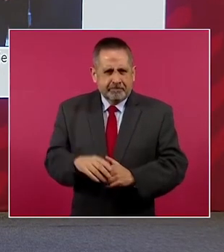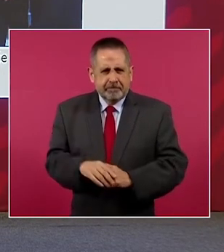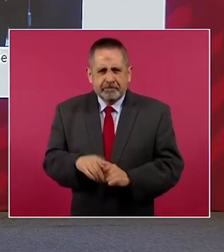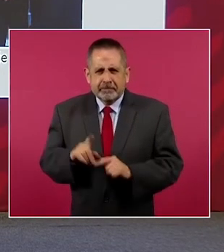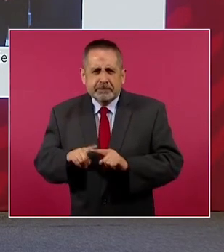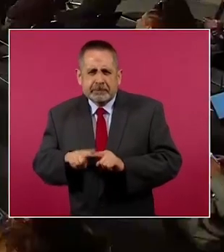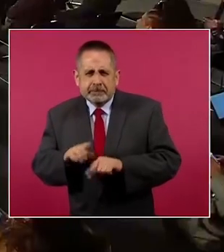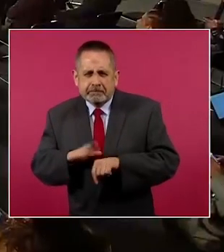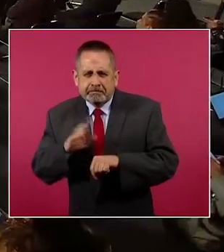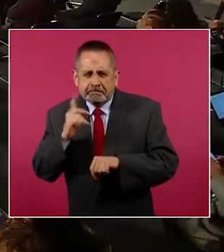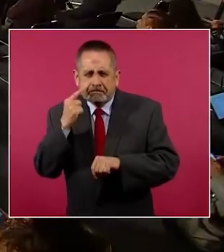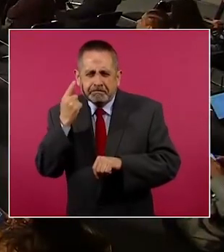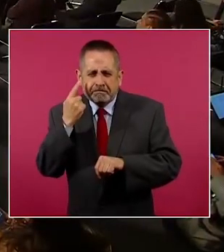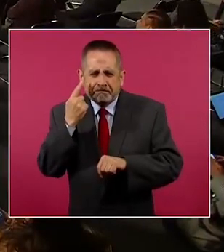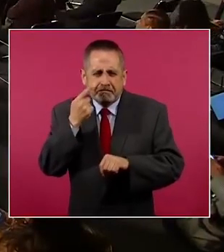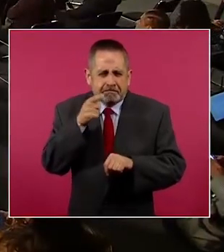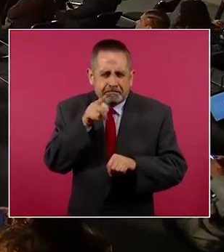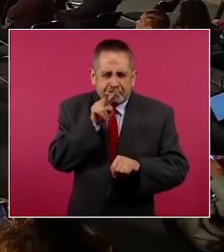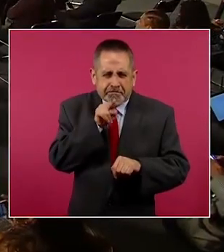¿Quién más se distingue?